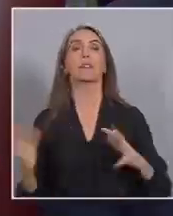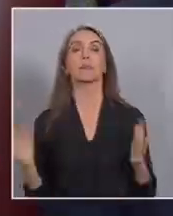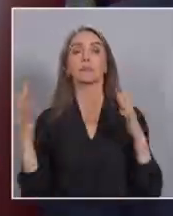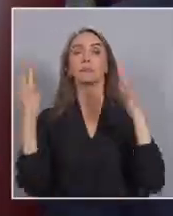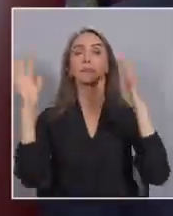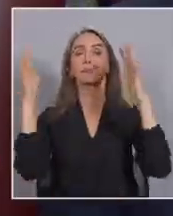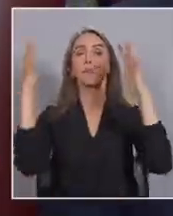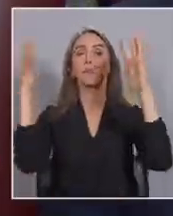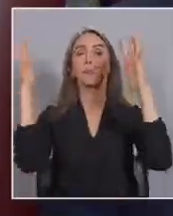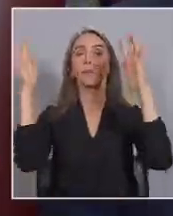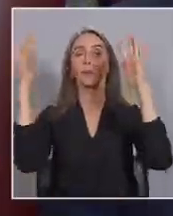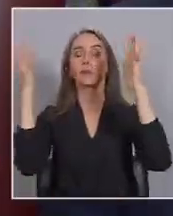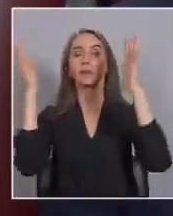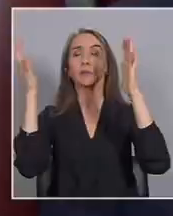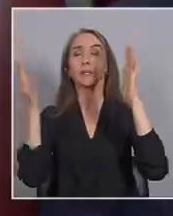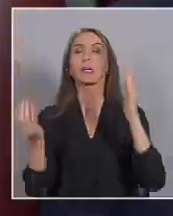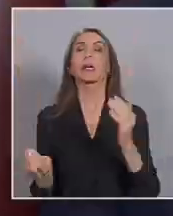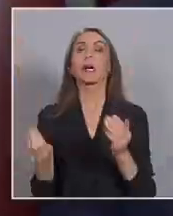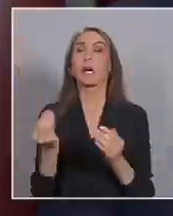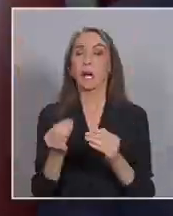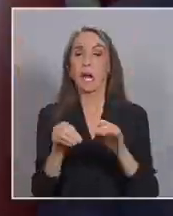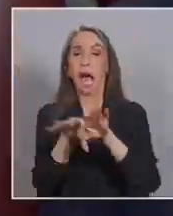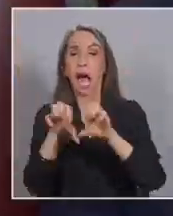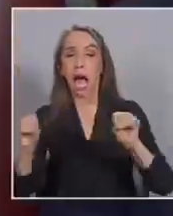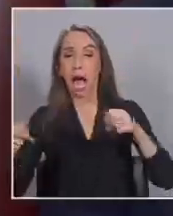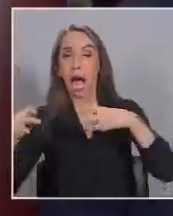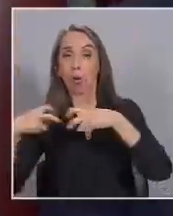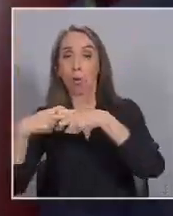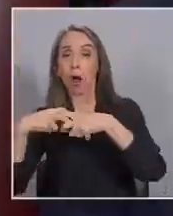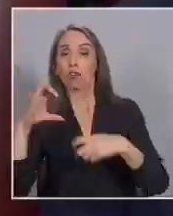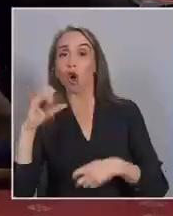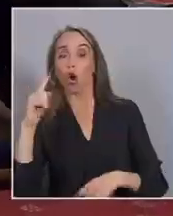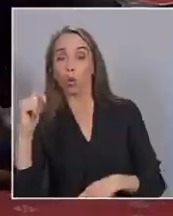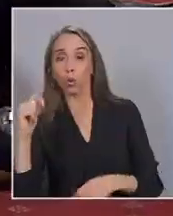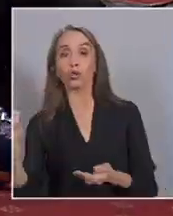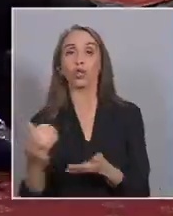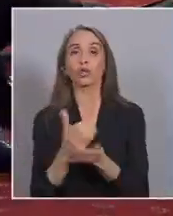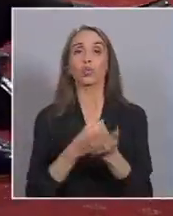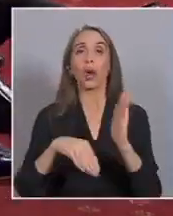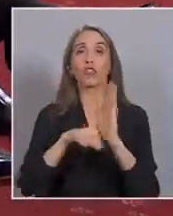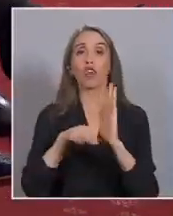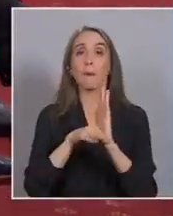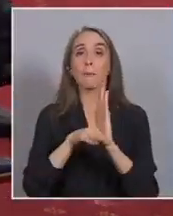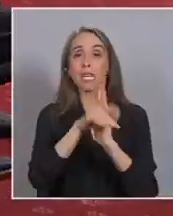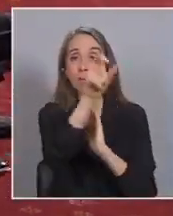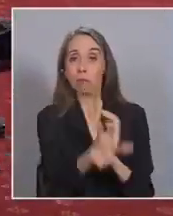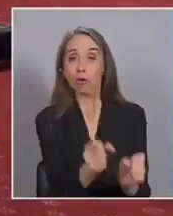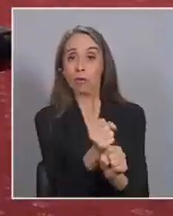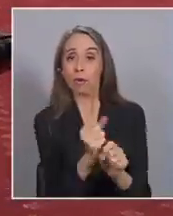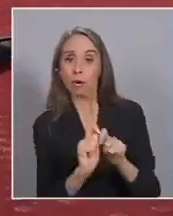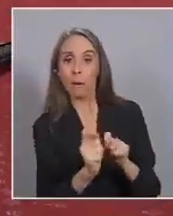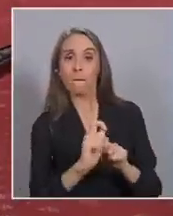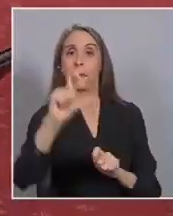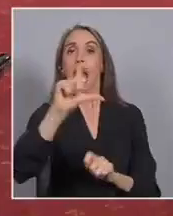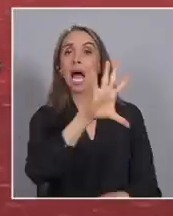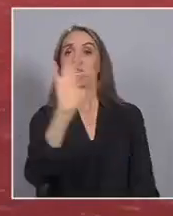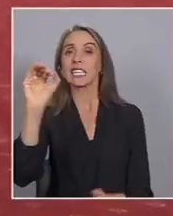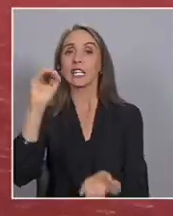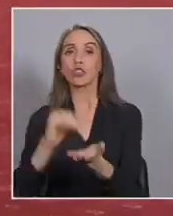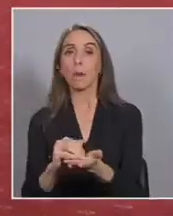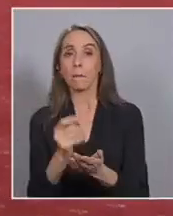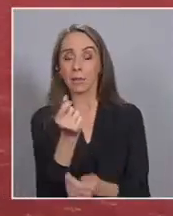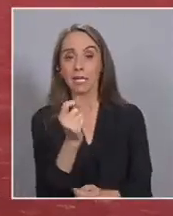aumentamos, en acuerdo con la CUT, el sueldo mínimo a 500.000 pesos, llegando